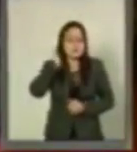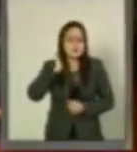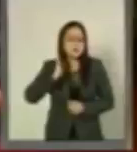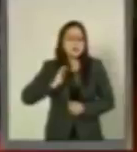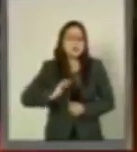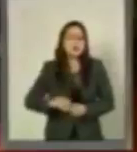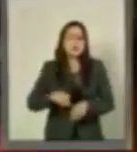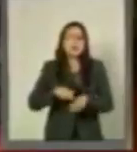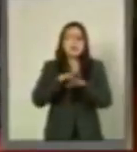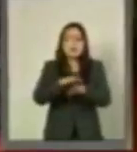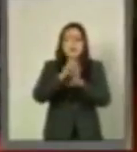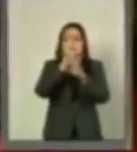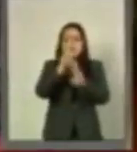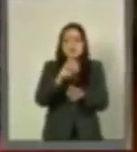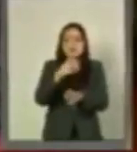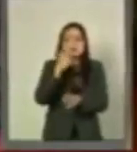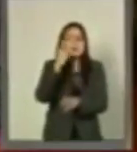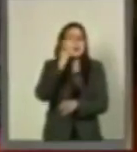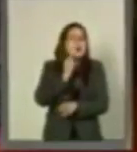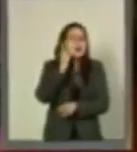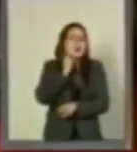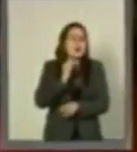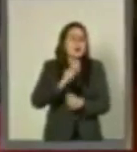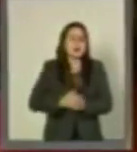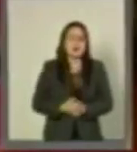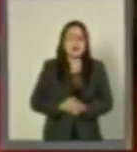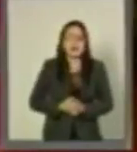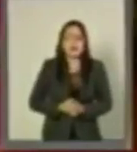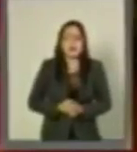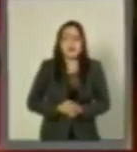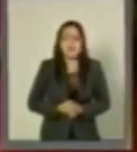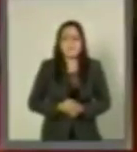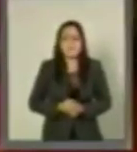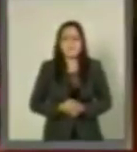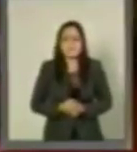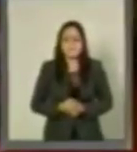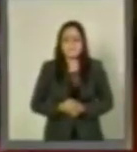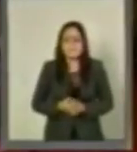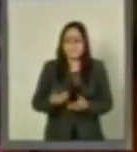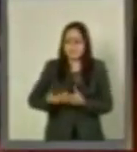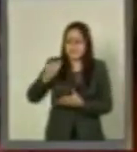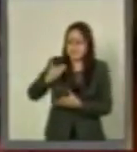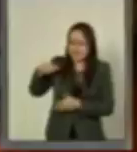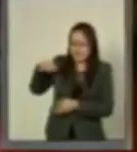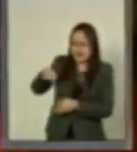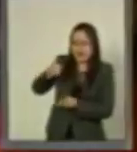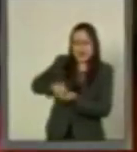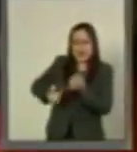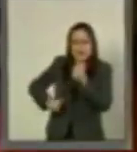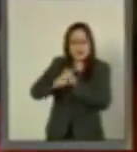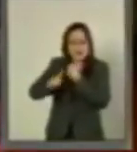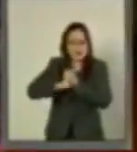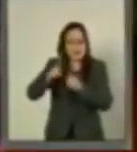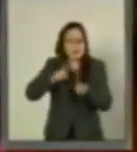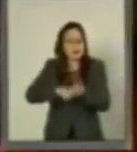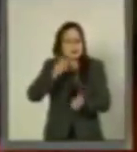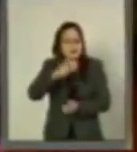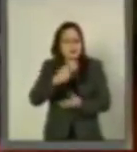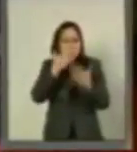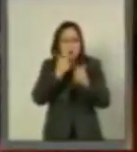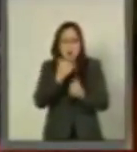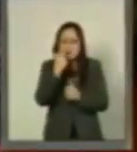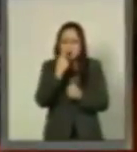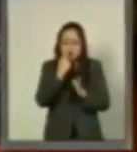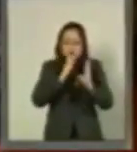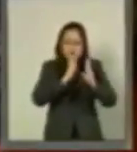respecto a Guerrero, pues tenemos ese antecedente, la no formación de